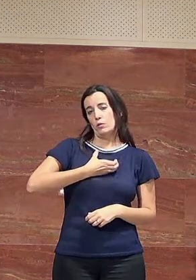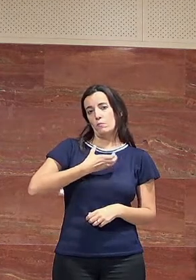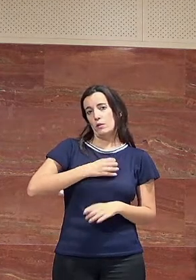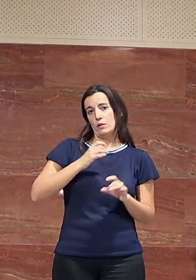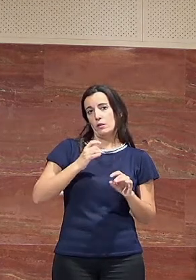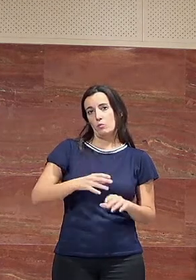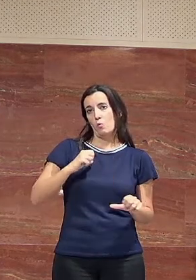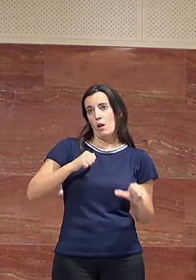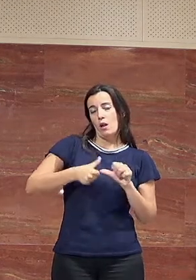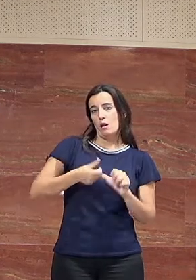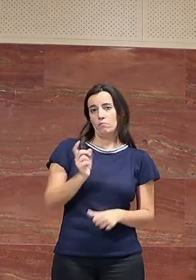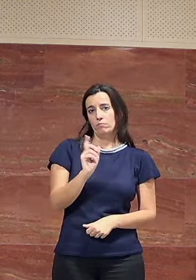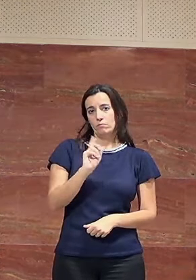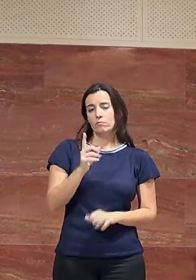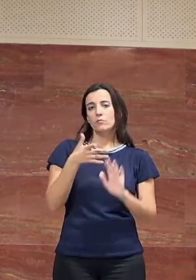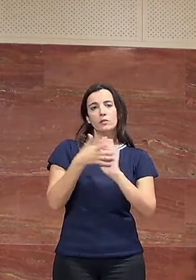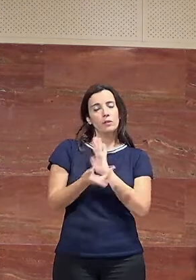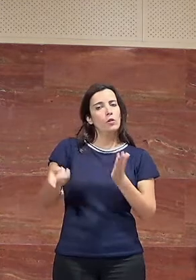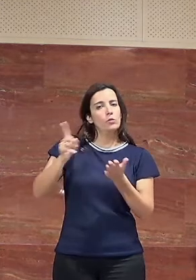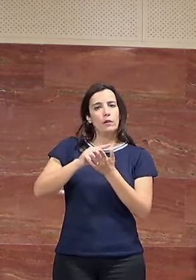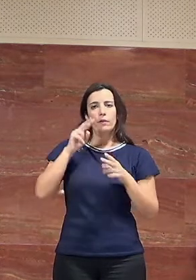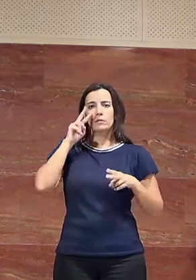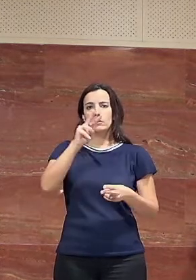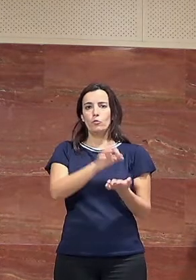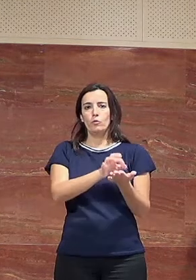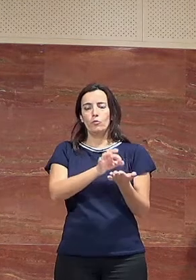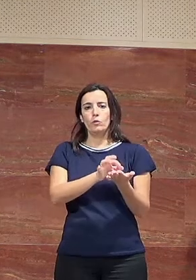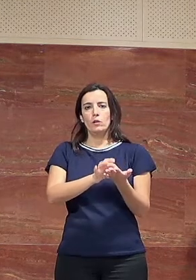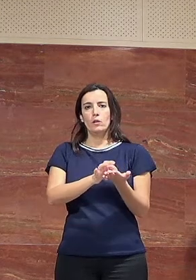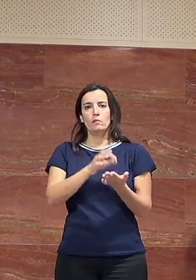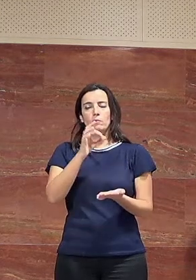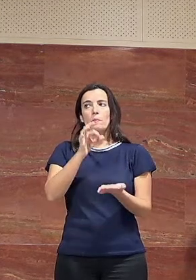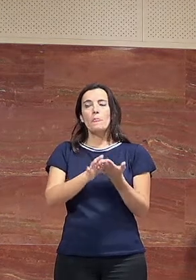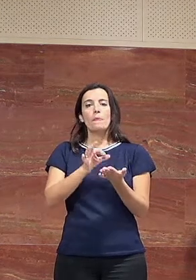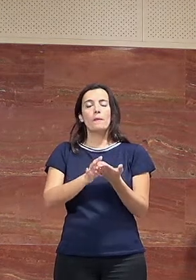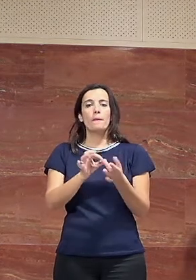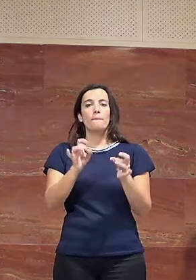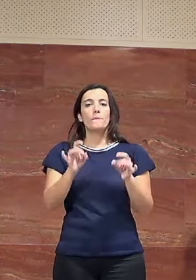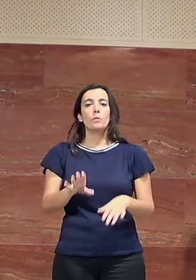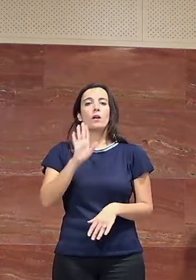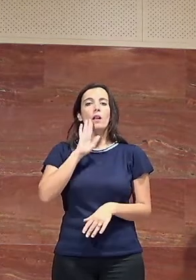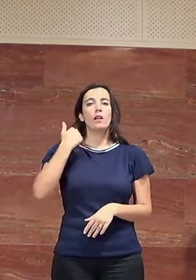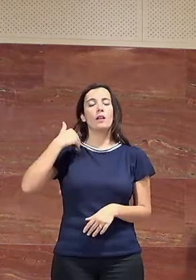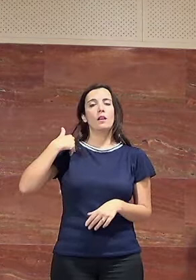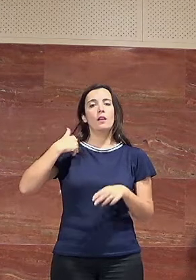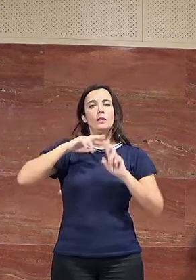tenido en ocasiones anteriores. Hay que volver a mirar a la ciudad, pero no como la interveníamos antes, transformando radicalmente el espacio